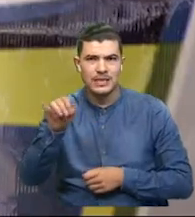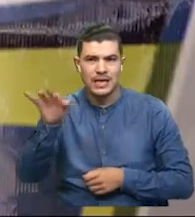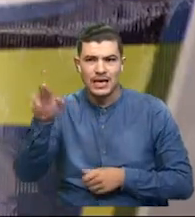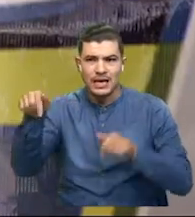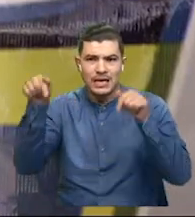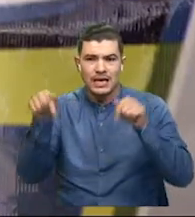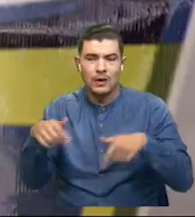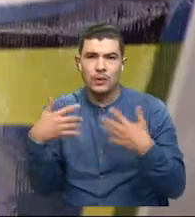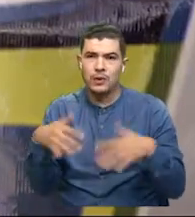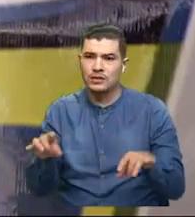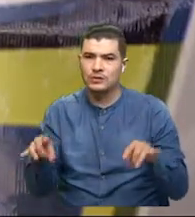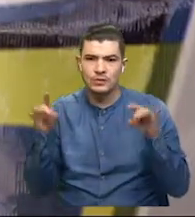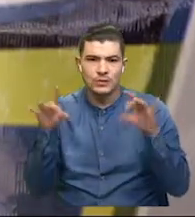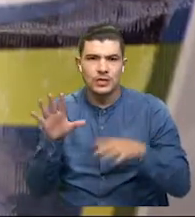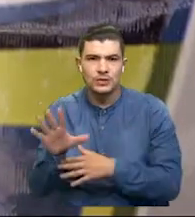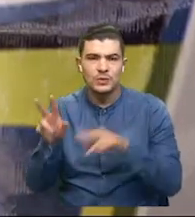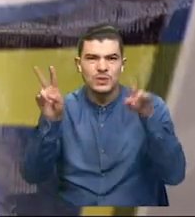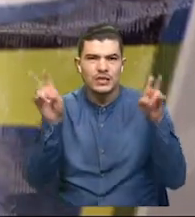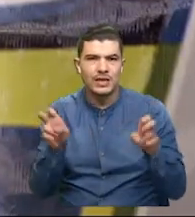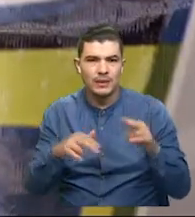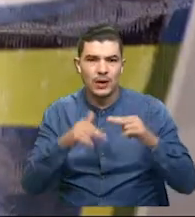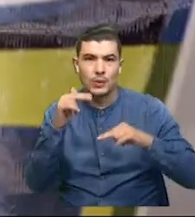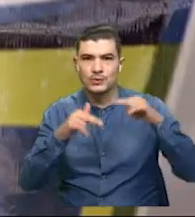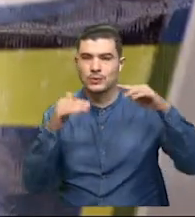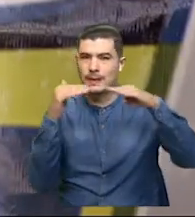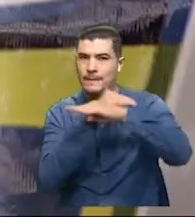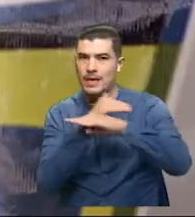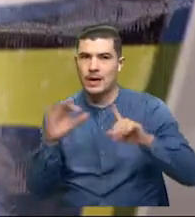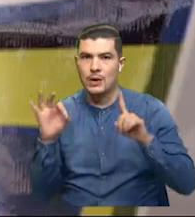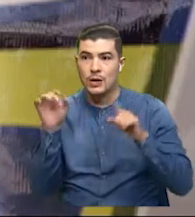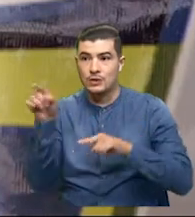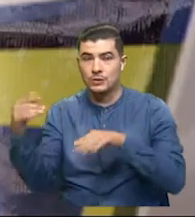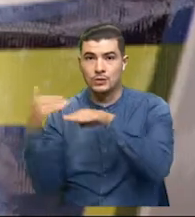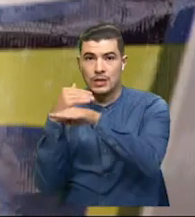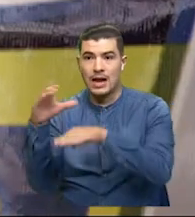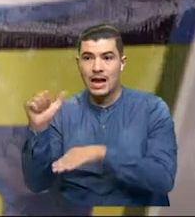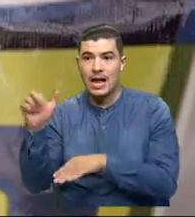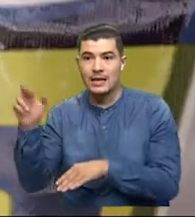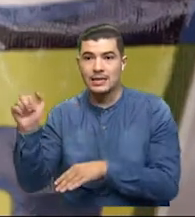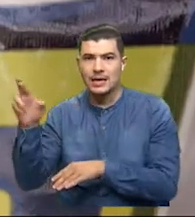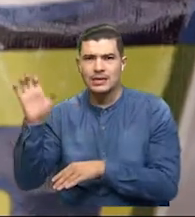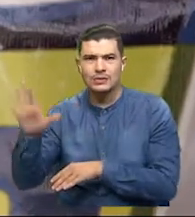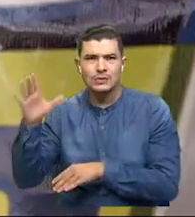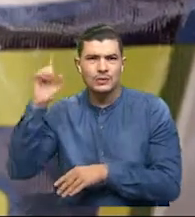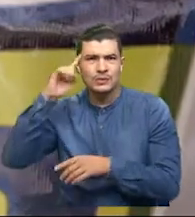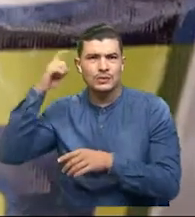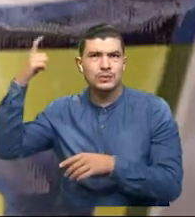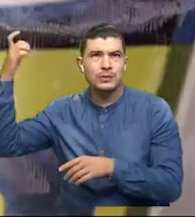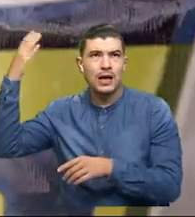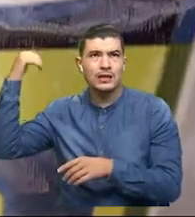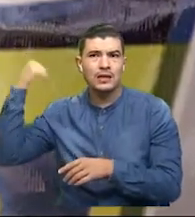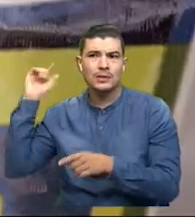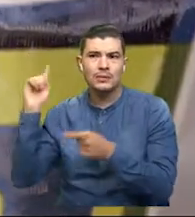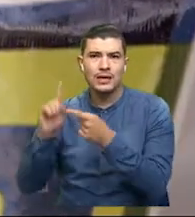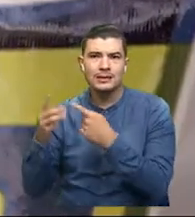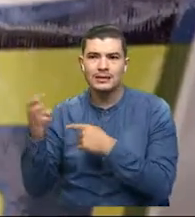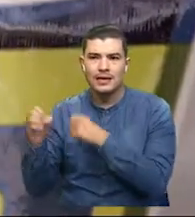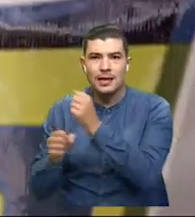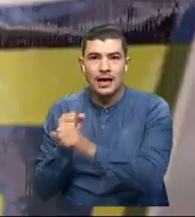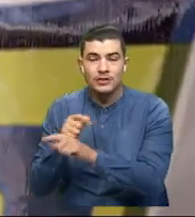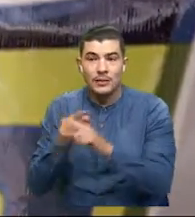afortunada en materia de infraestructura vial. La transversal del Carare fue un sueño de más de 30 años, y